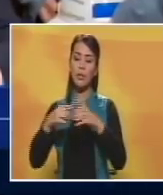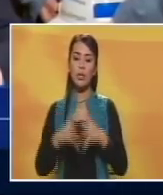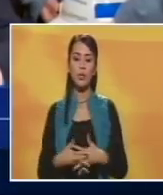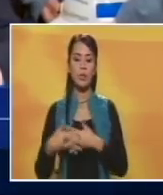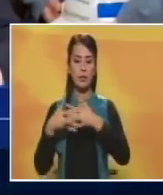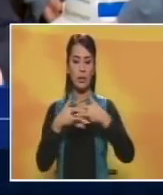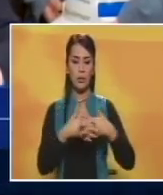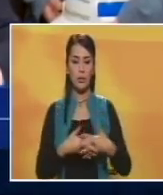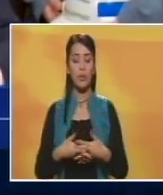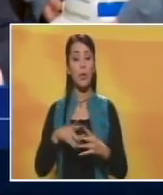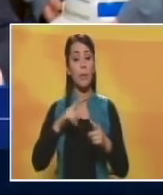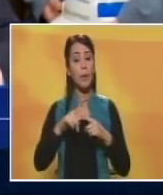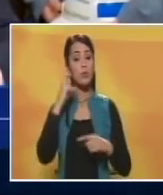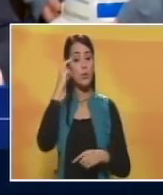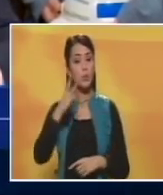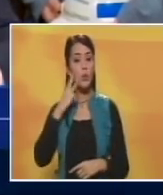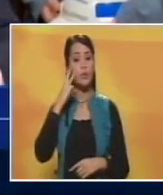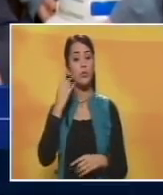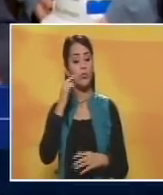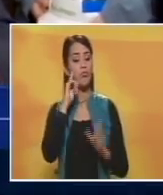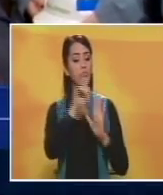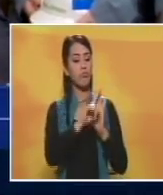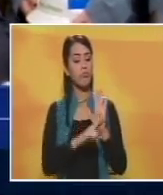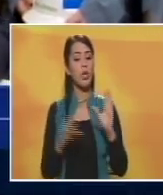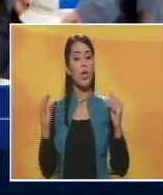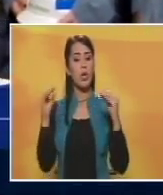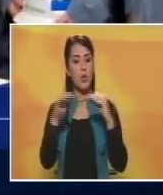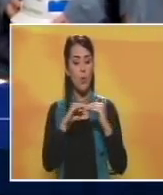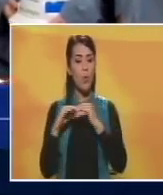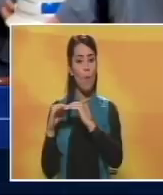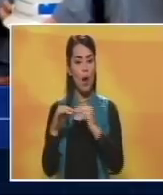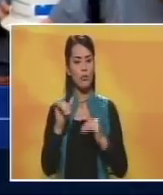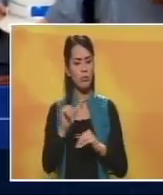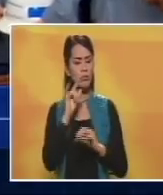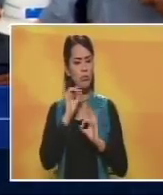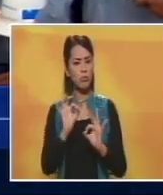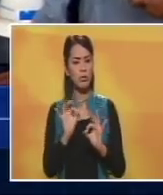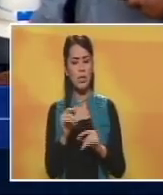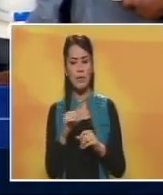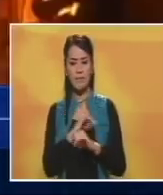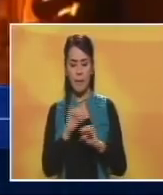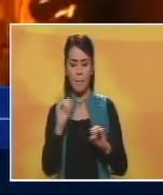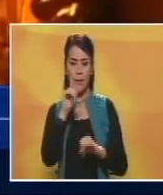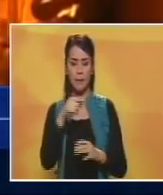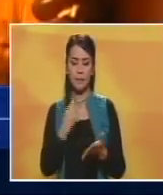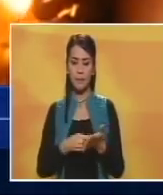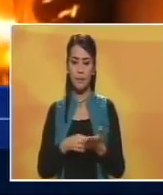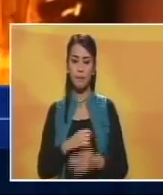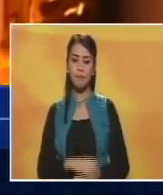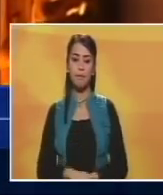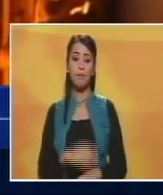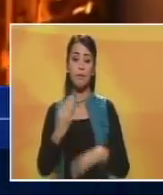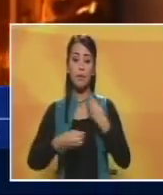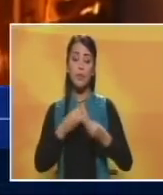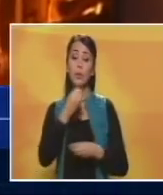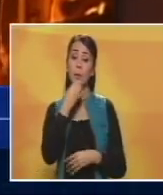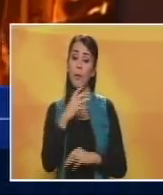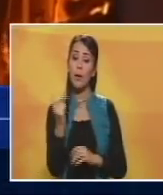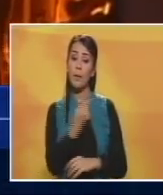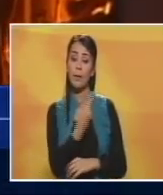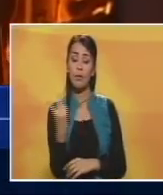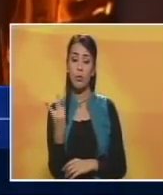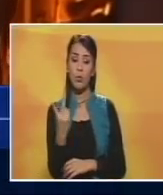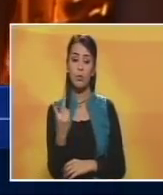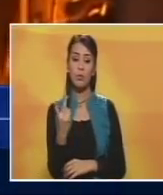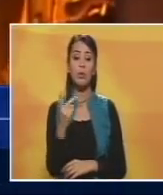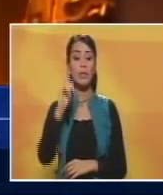Unidos, siempre que Washington tome medidas iguales y retire sus tarifas. El bloque comunitario recalcó que la acción sería buena para ambas